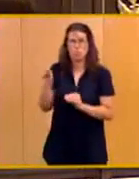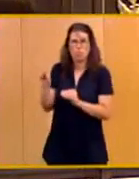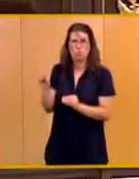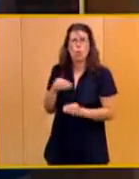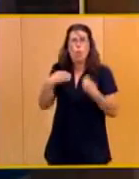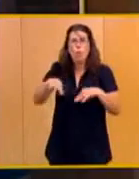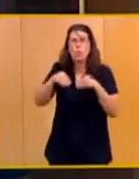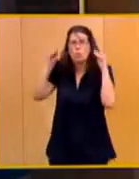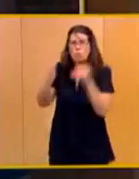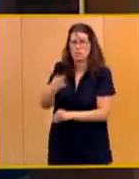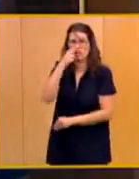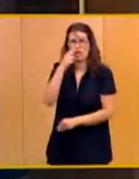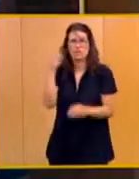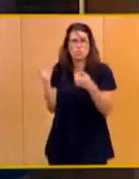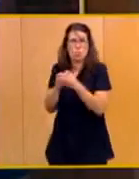partidistas.